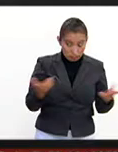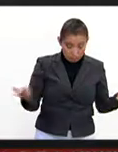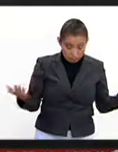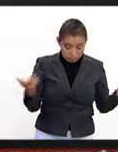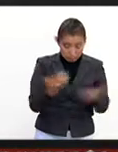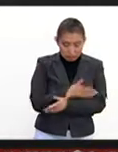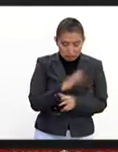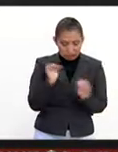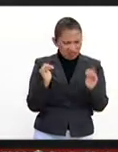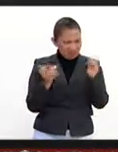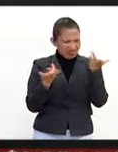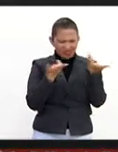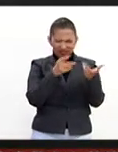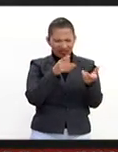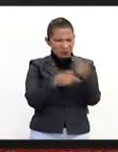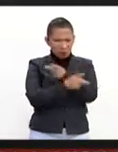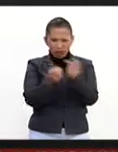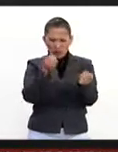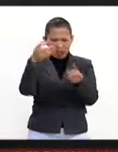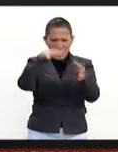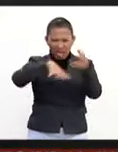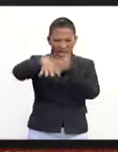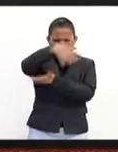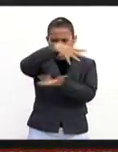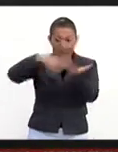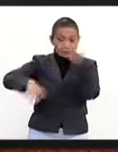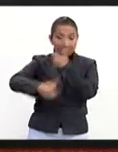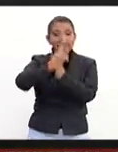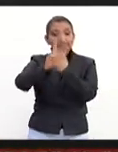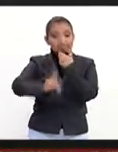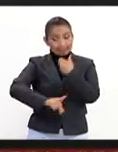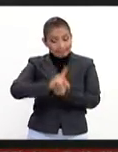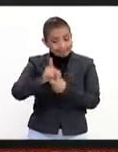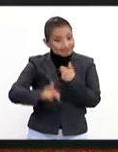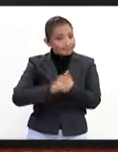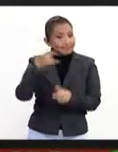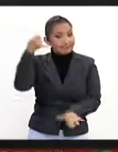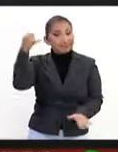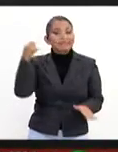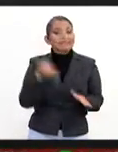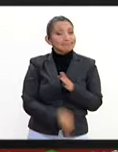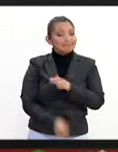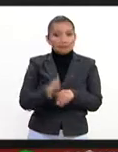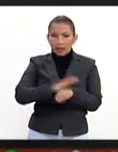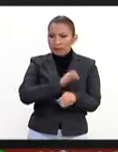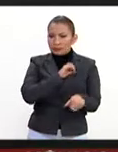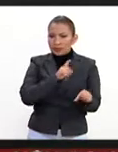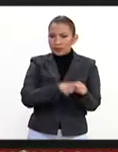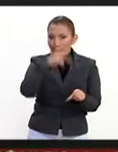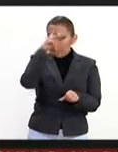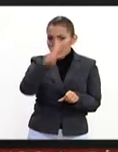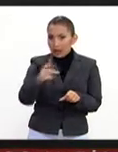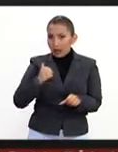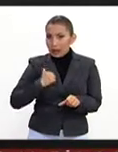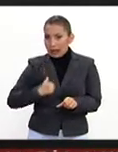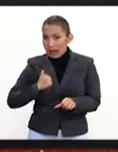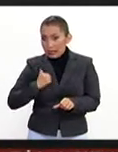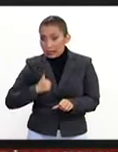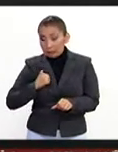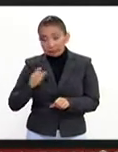ahí alteras toda la cadena productiva, ¿no? Y eso podría tener impactos muy profundos, especialmente para México y